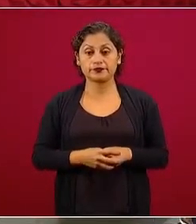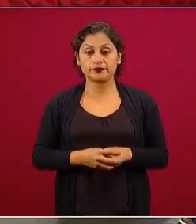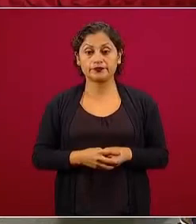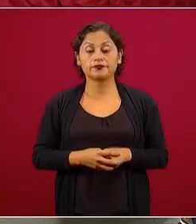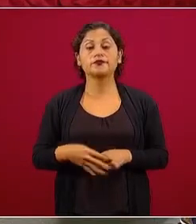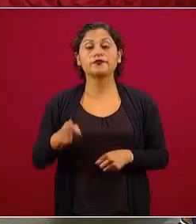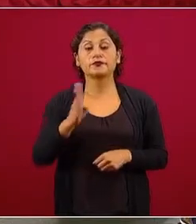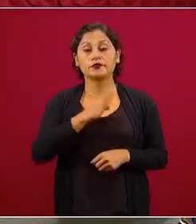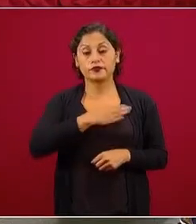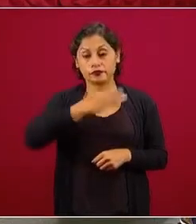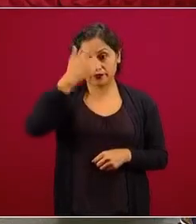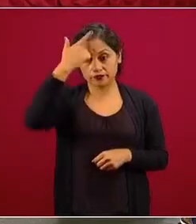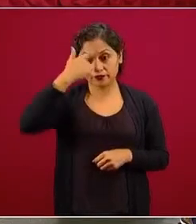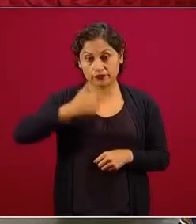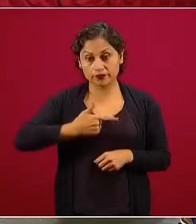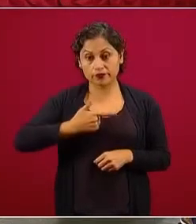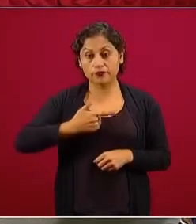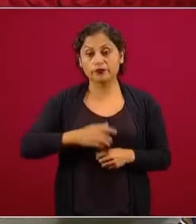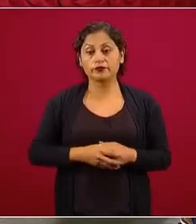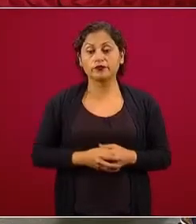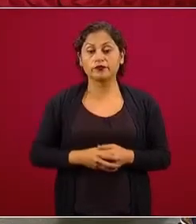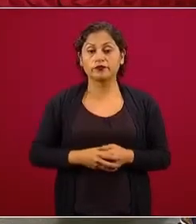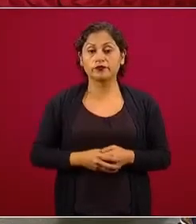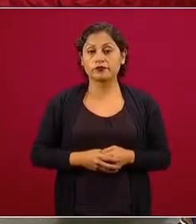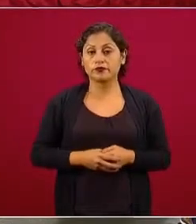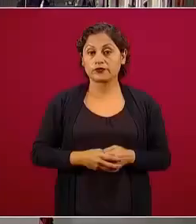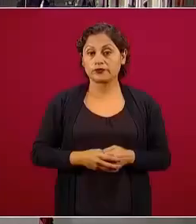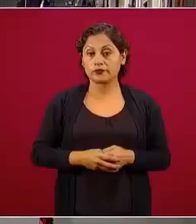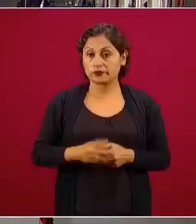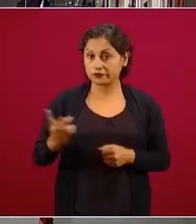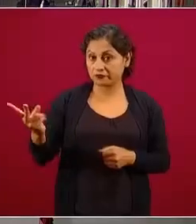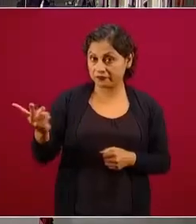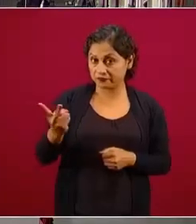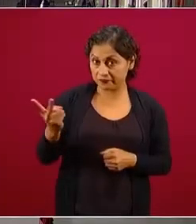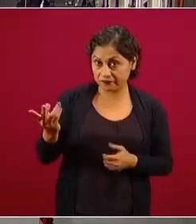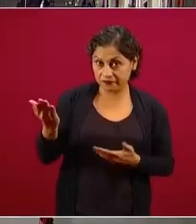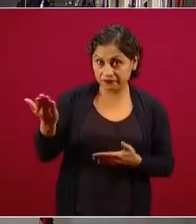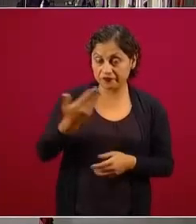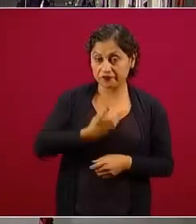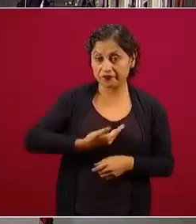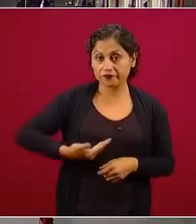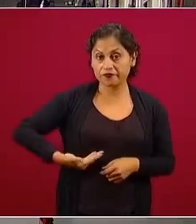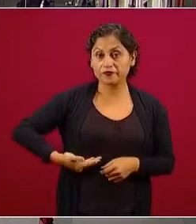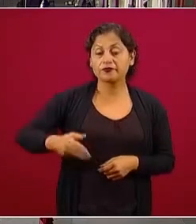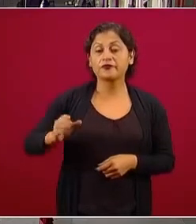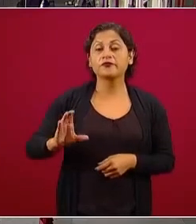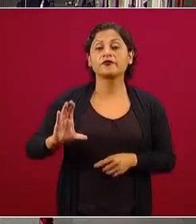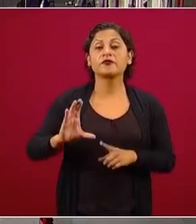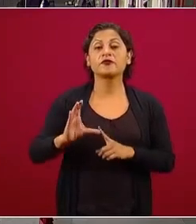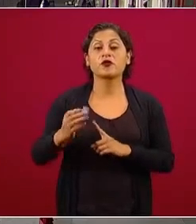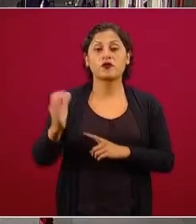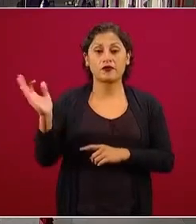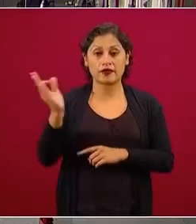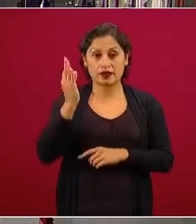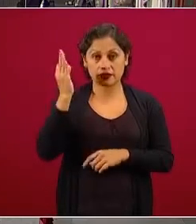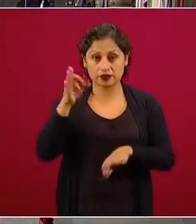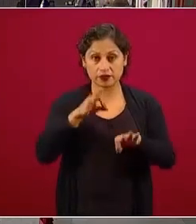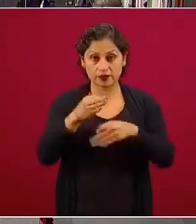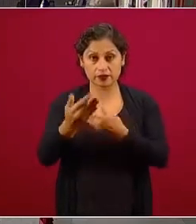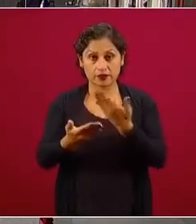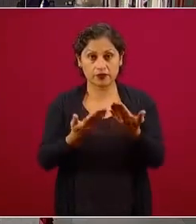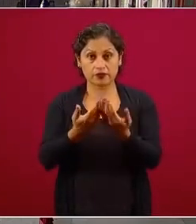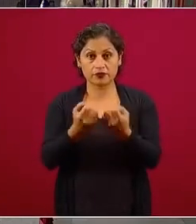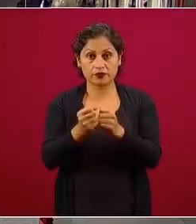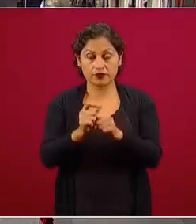Buenas noches, doctora Lomía. Buenas noches, presidenta de la Confederación de Trabajo Social. Ángel Juan Sánchez